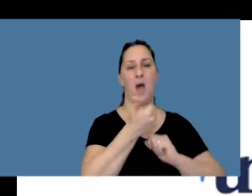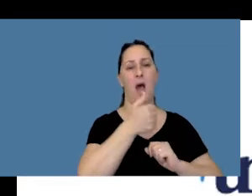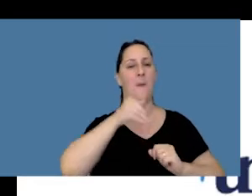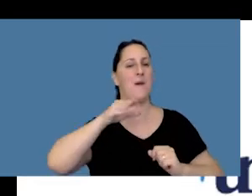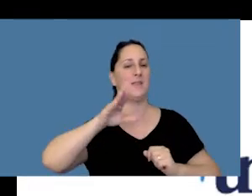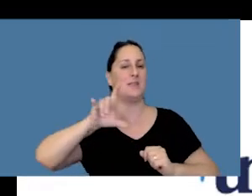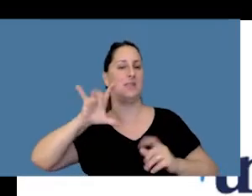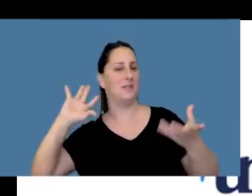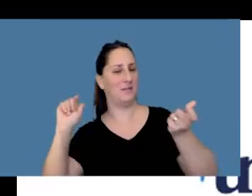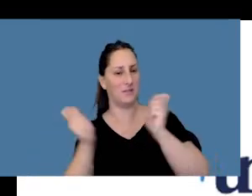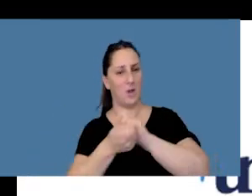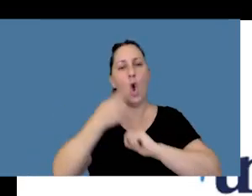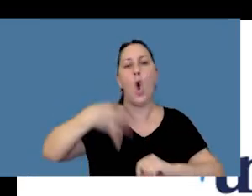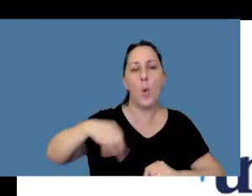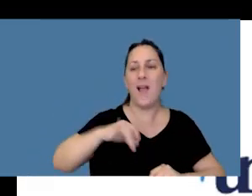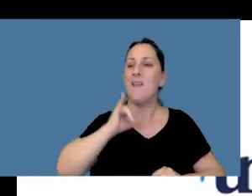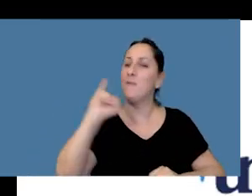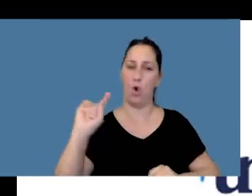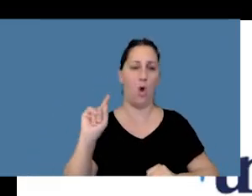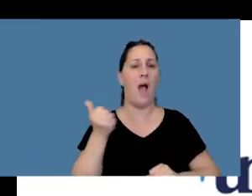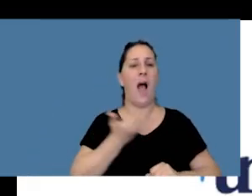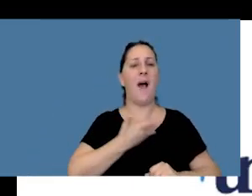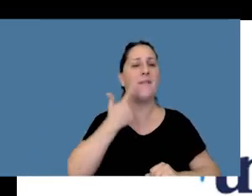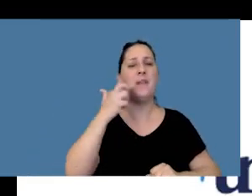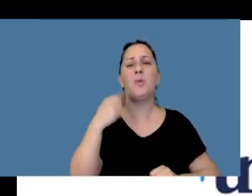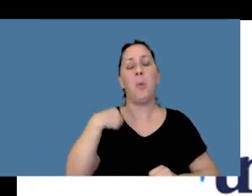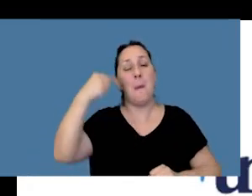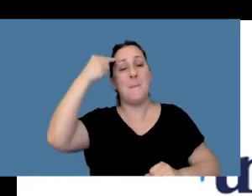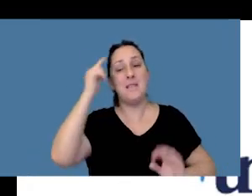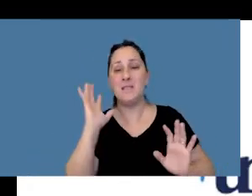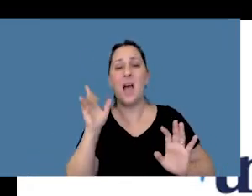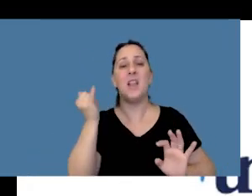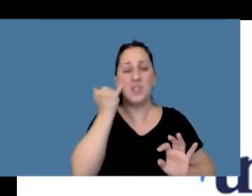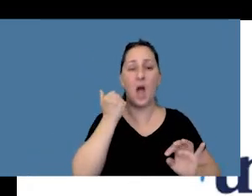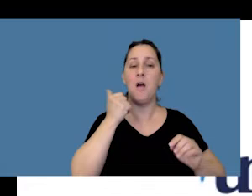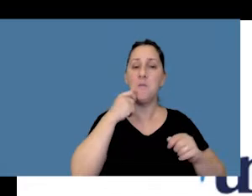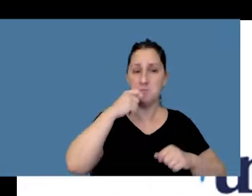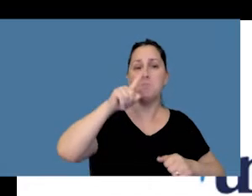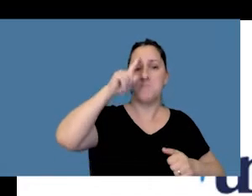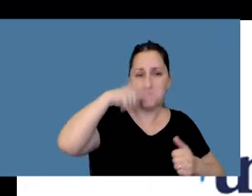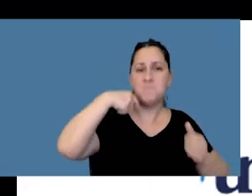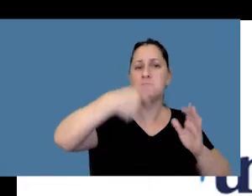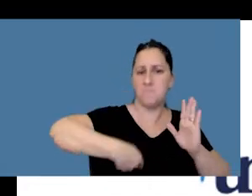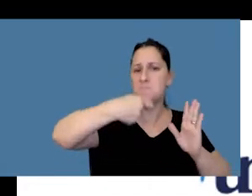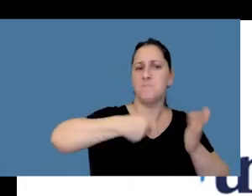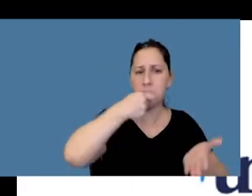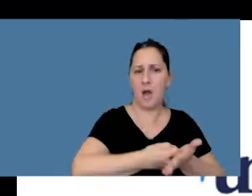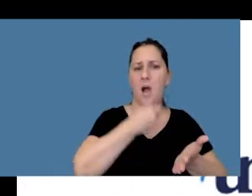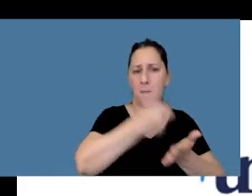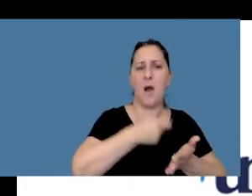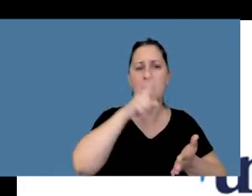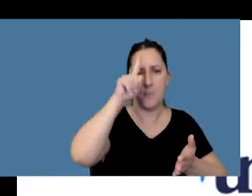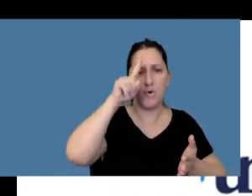recategorizaciones obligatorias a informar. La AFIP, ¿qué va a hacer? Va a presumir que mantuvimos la capacidad contributiva y a menos